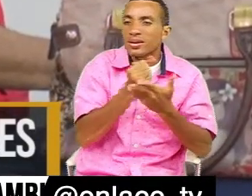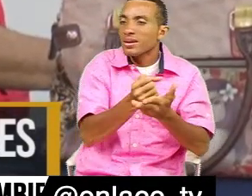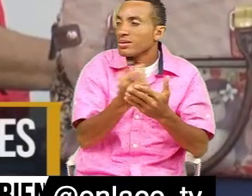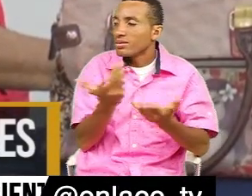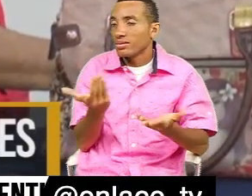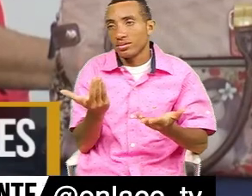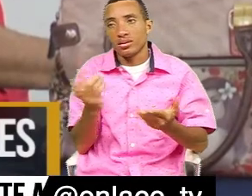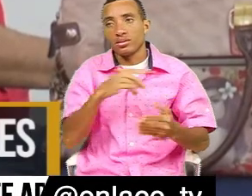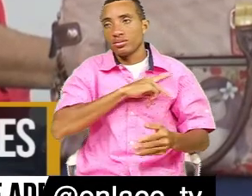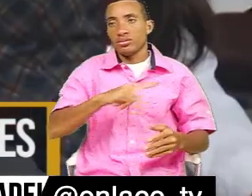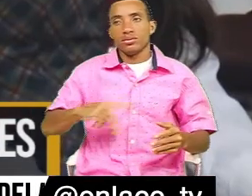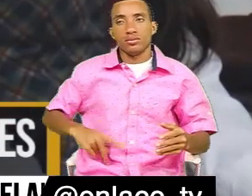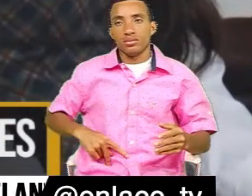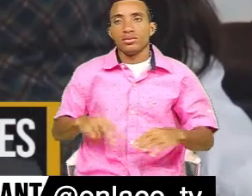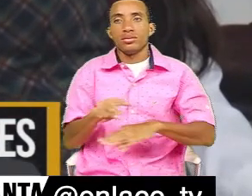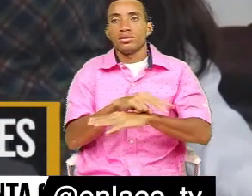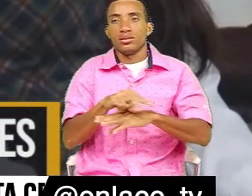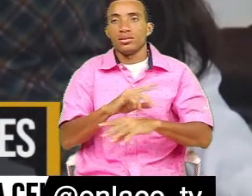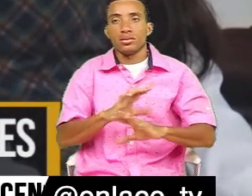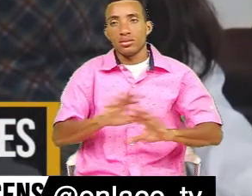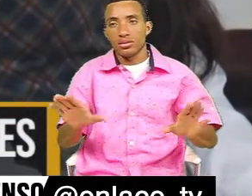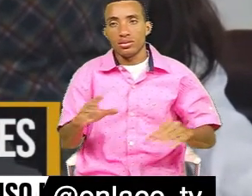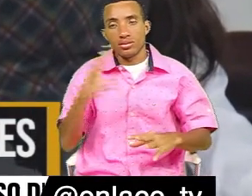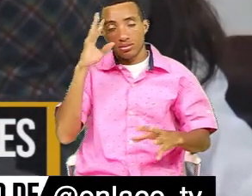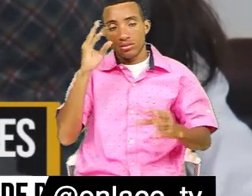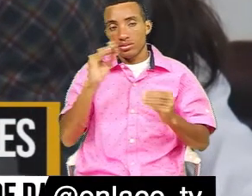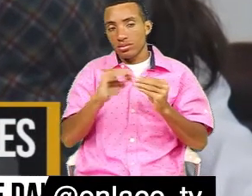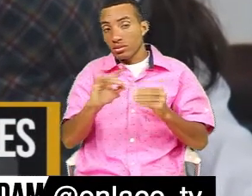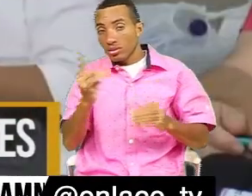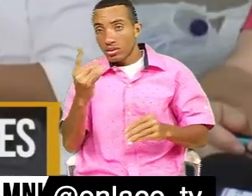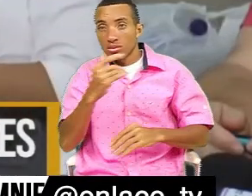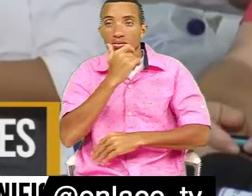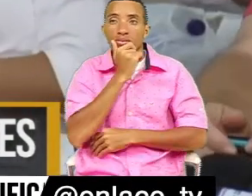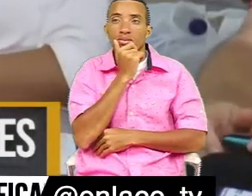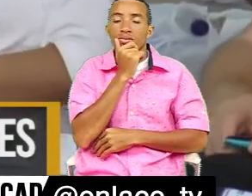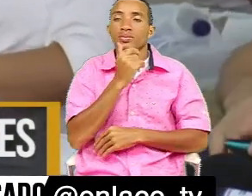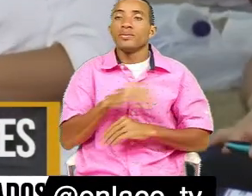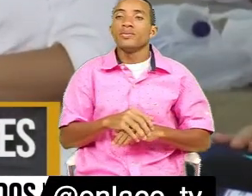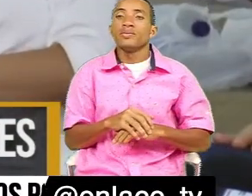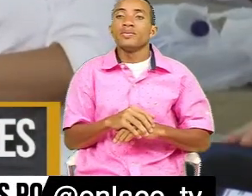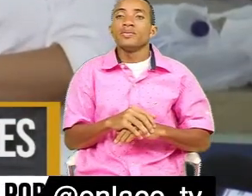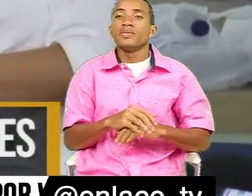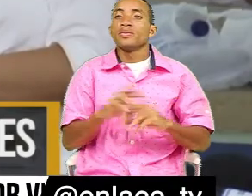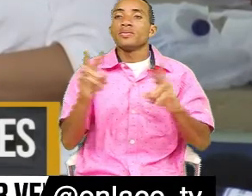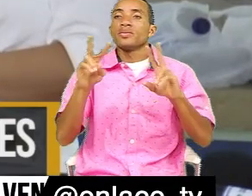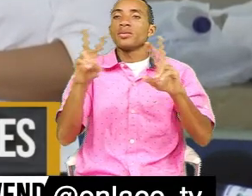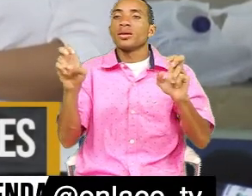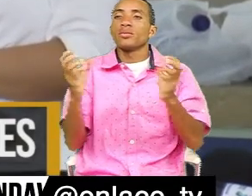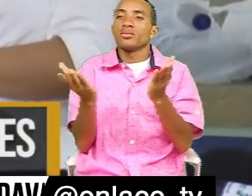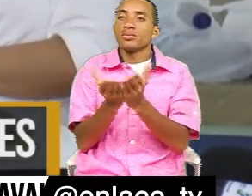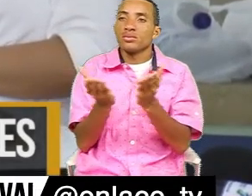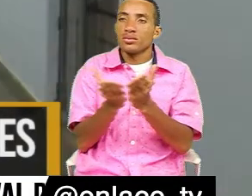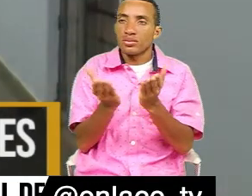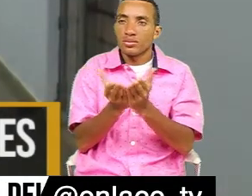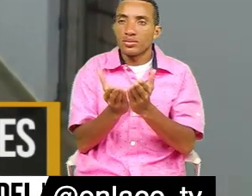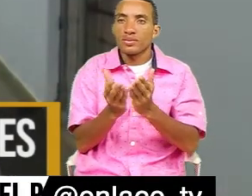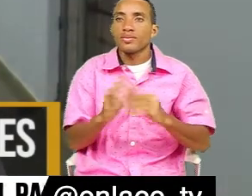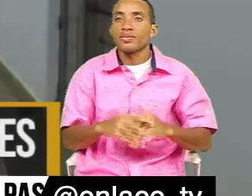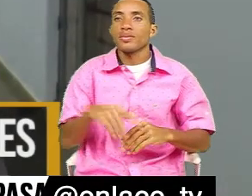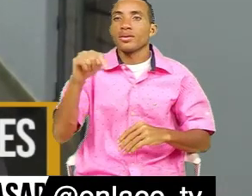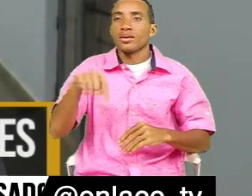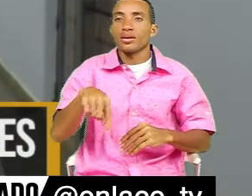los personeros nos vemos en la obligación de tomar medidas. Como nos hemos dado cuenta últimamente, el tema de la educación, obviamente actual en Barranca